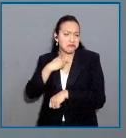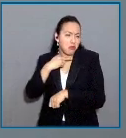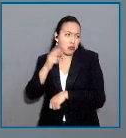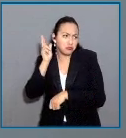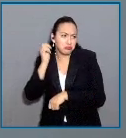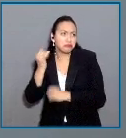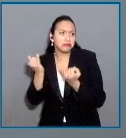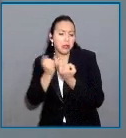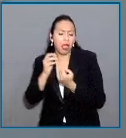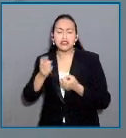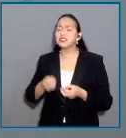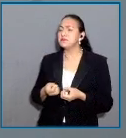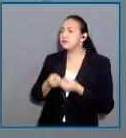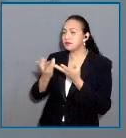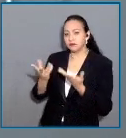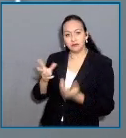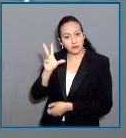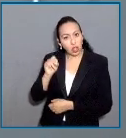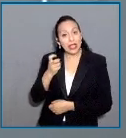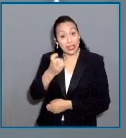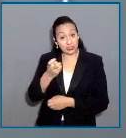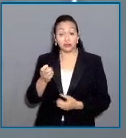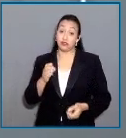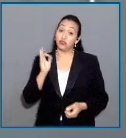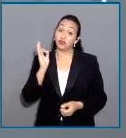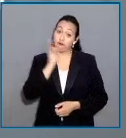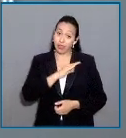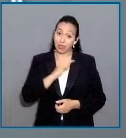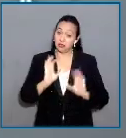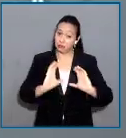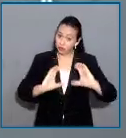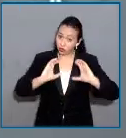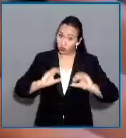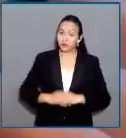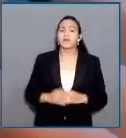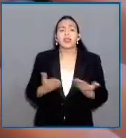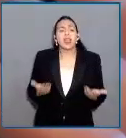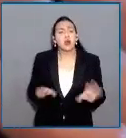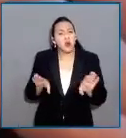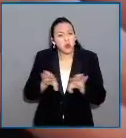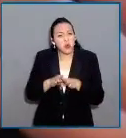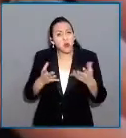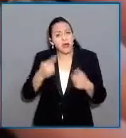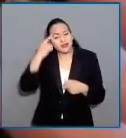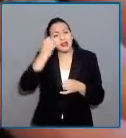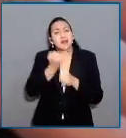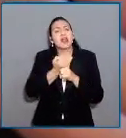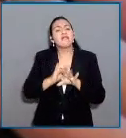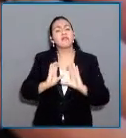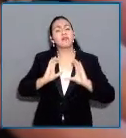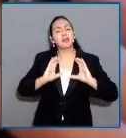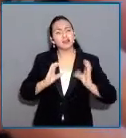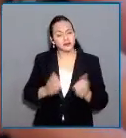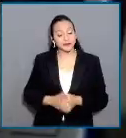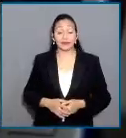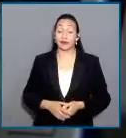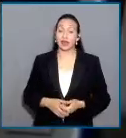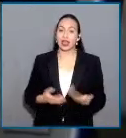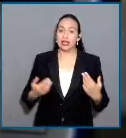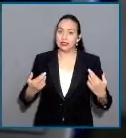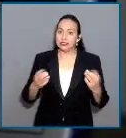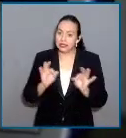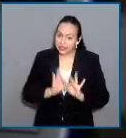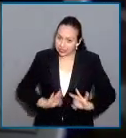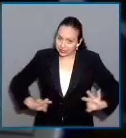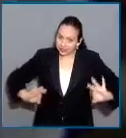antivirus y avances en tecnología de seguridad, el perfeccionamiento de estos fraudes representa un desafío para la protección de